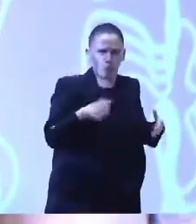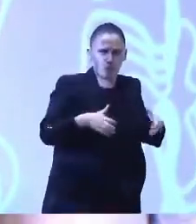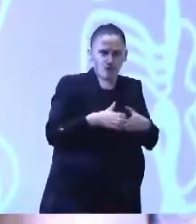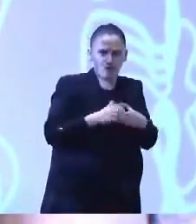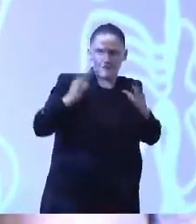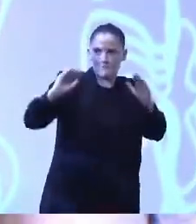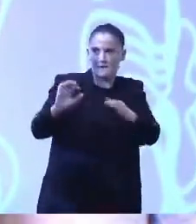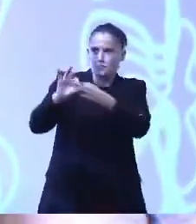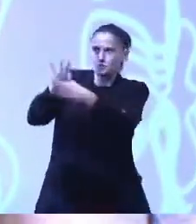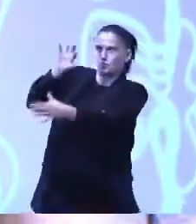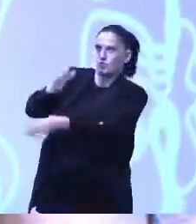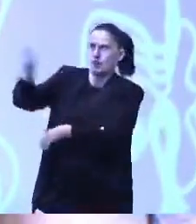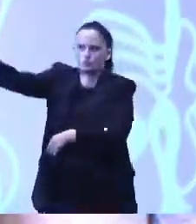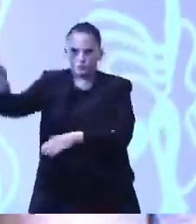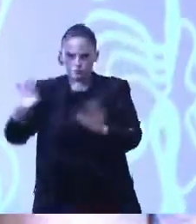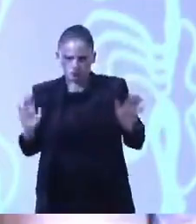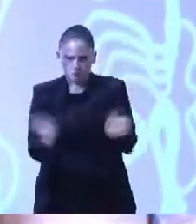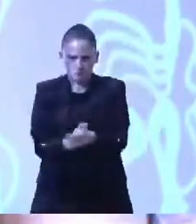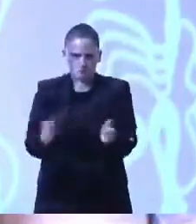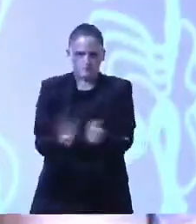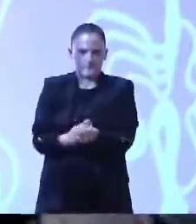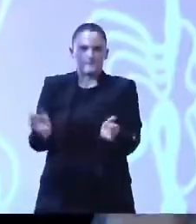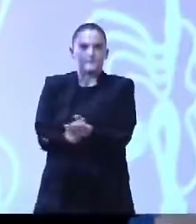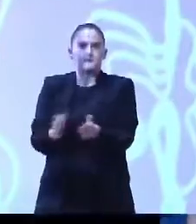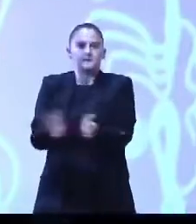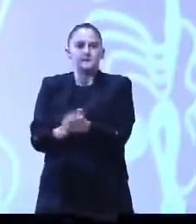un poco menos de otros.